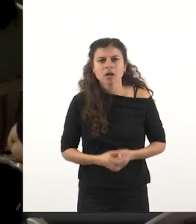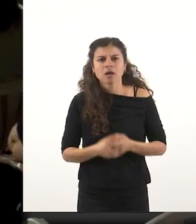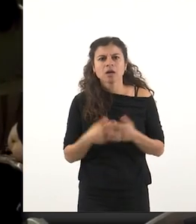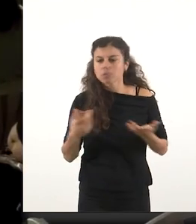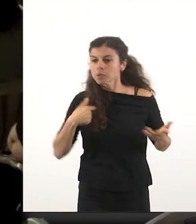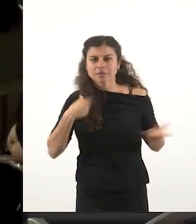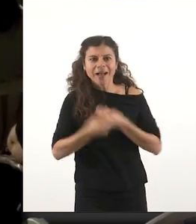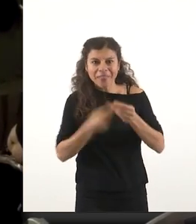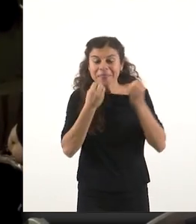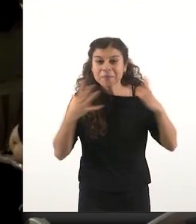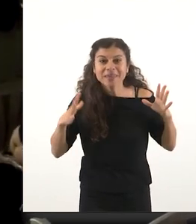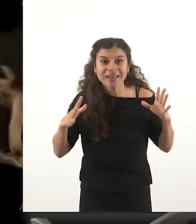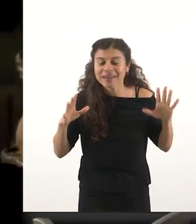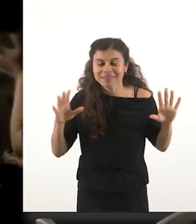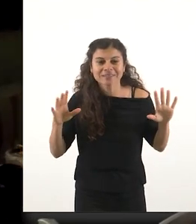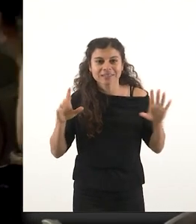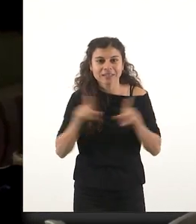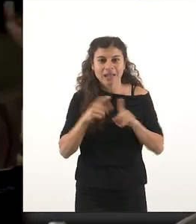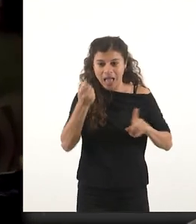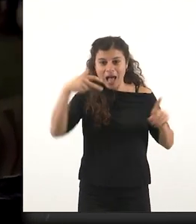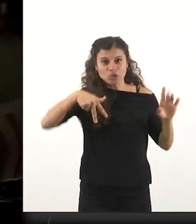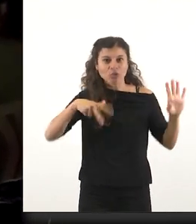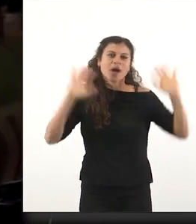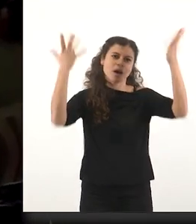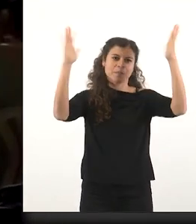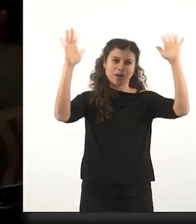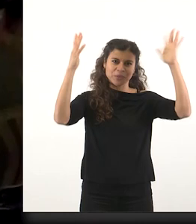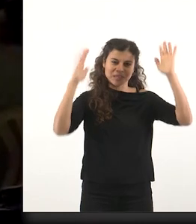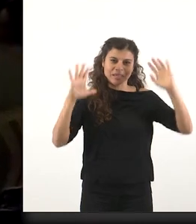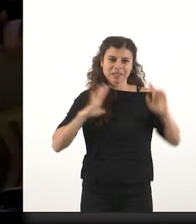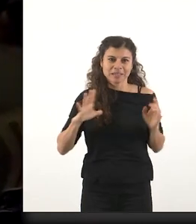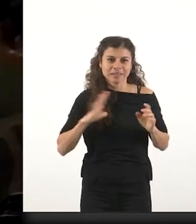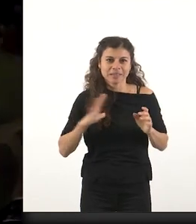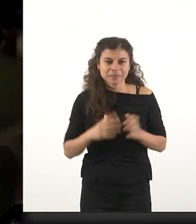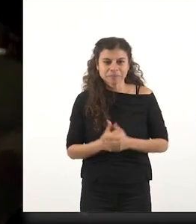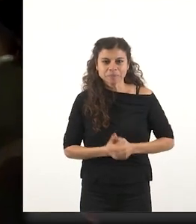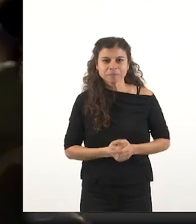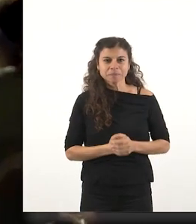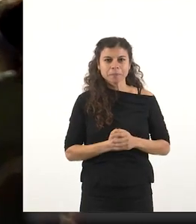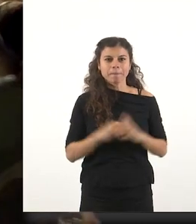como Antonio? Que estoy entrando en un código que... ¡Aplaudidme, aplaudidme!